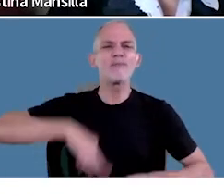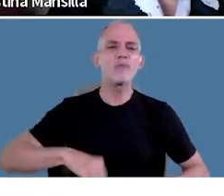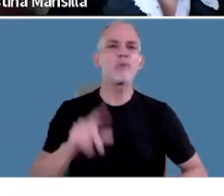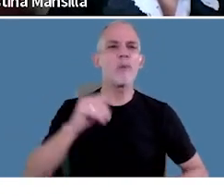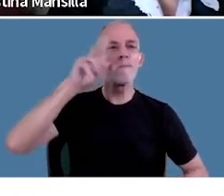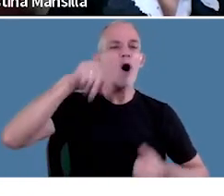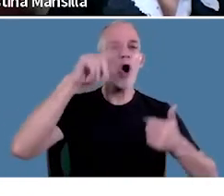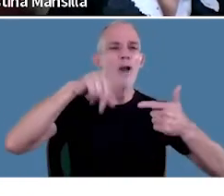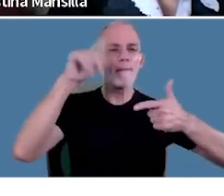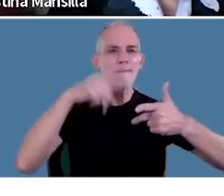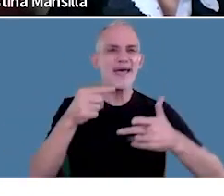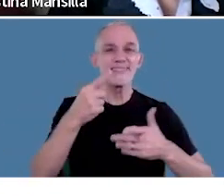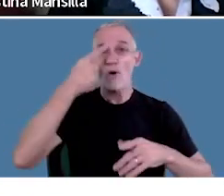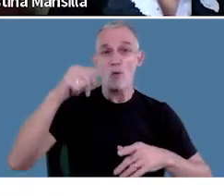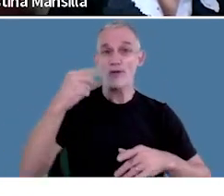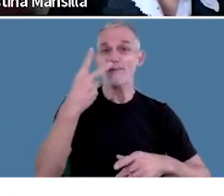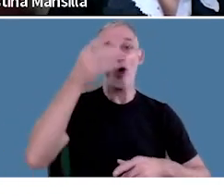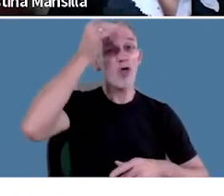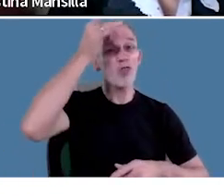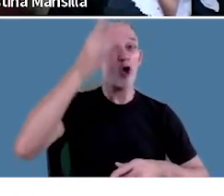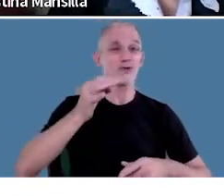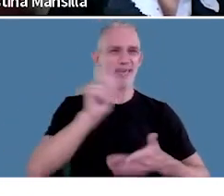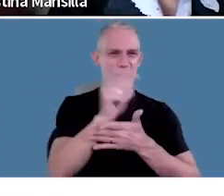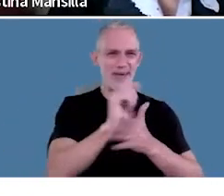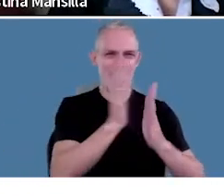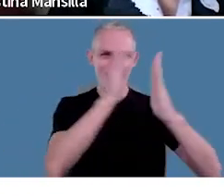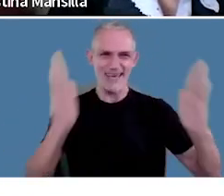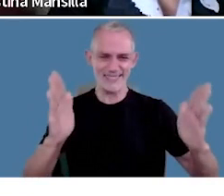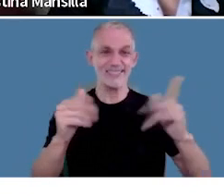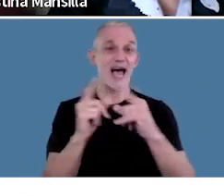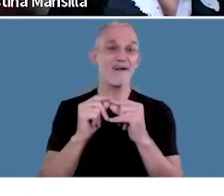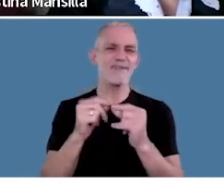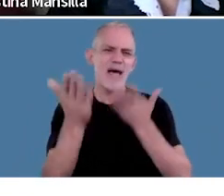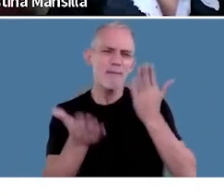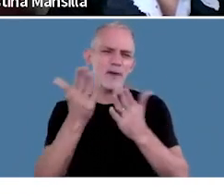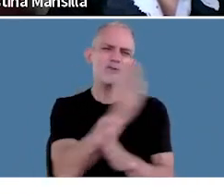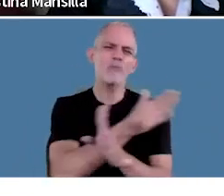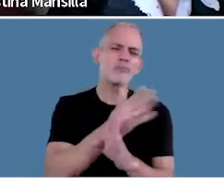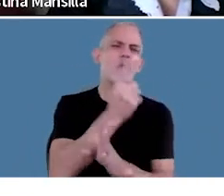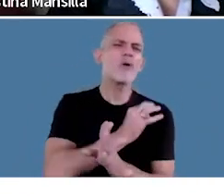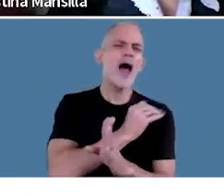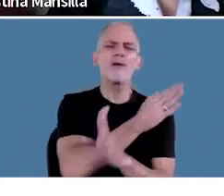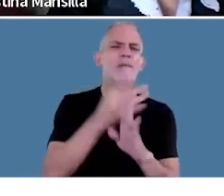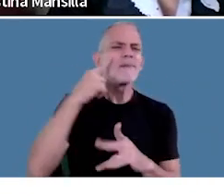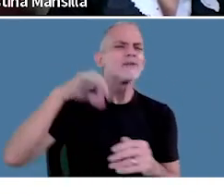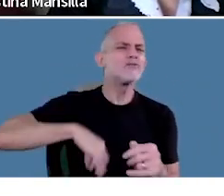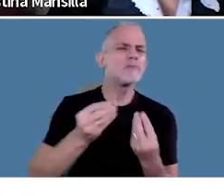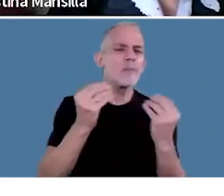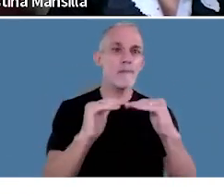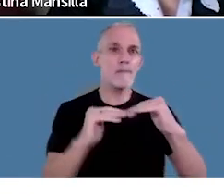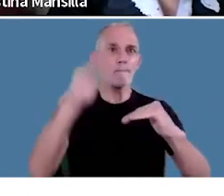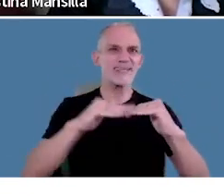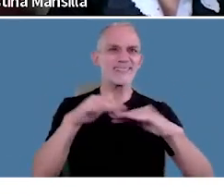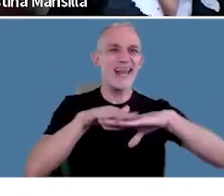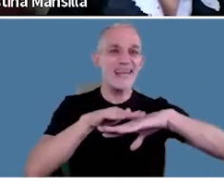mensual de los últimos 12 meses anteriores a la fecha de evaluación, que esos ingresos no superen el